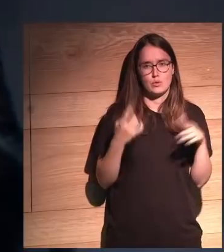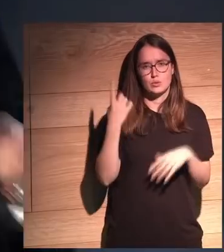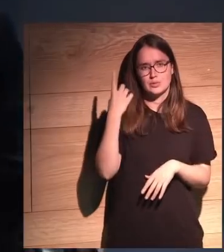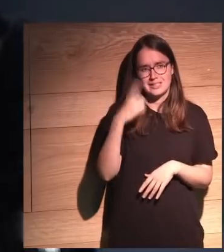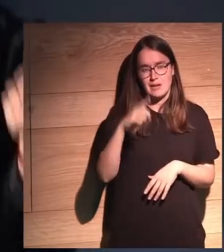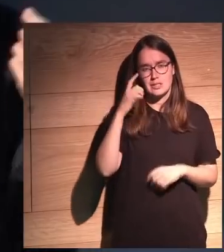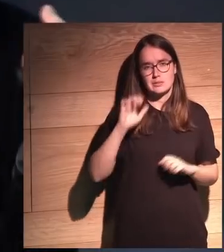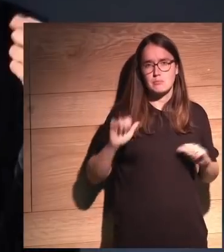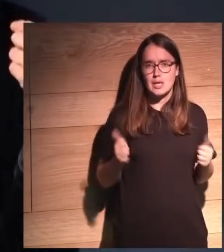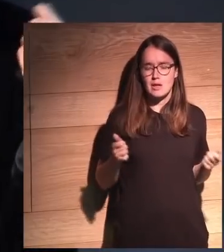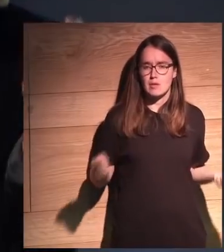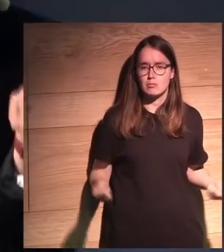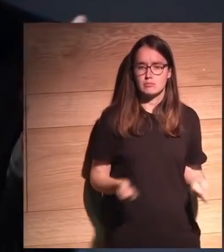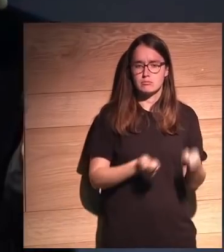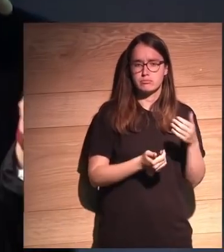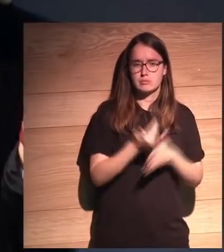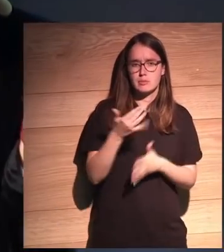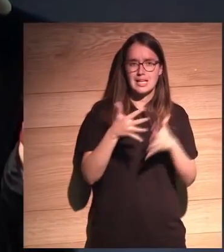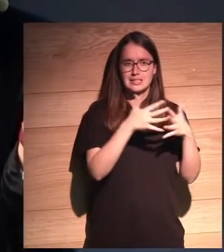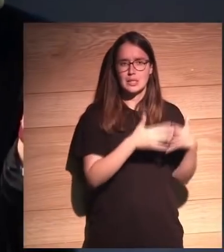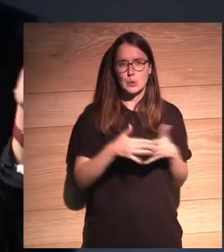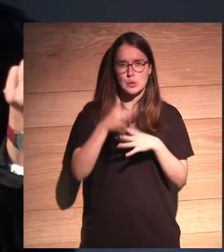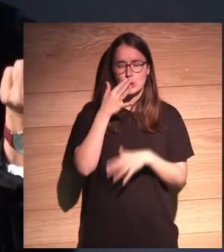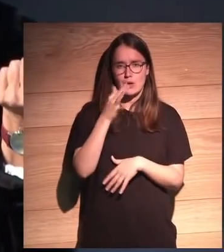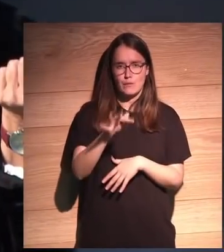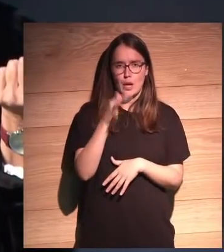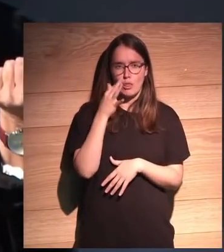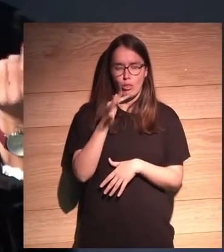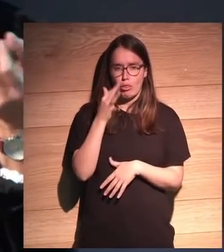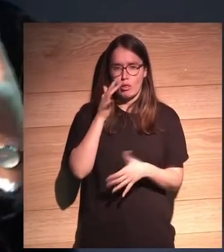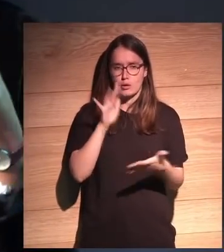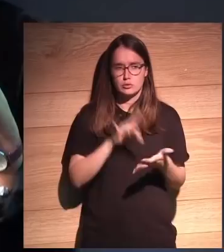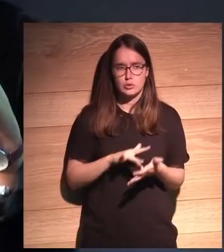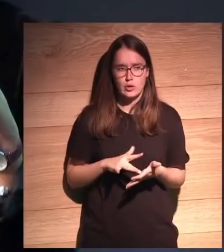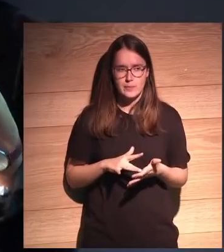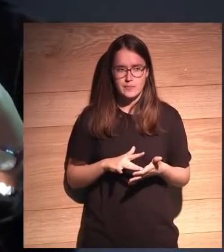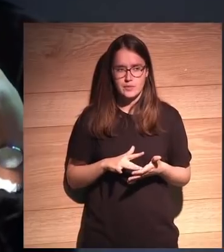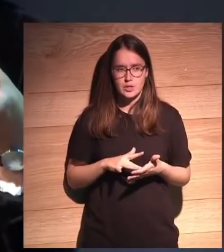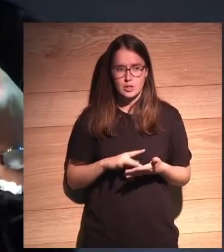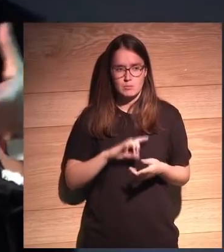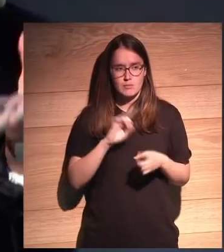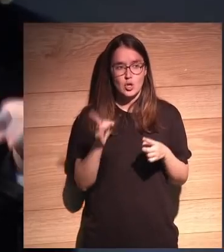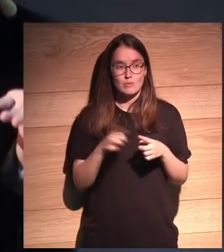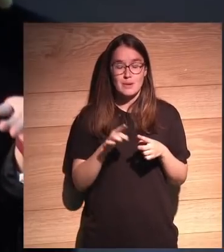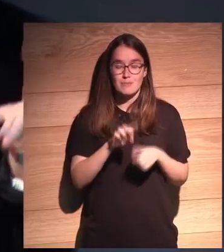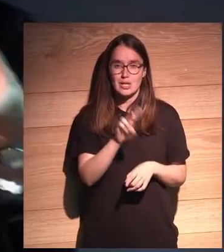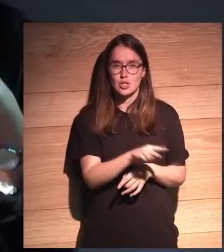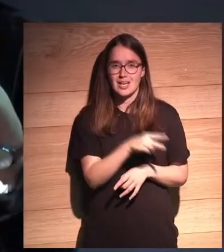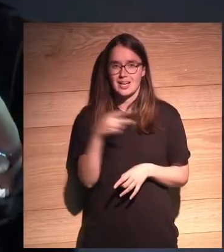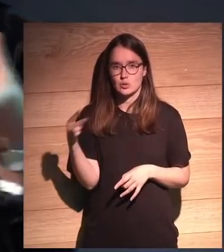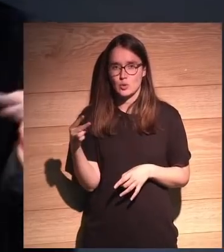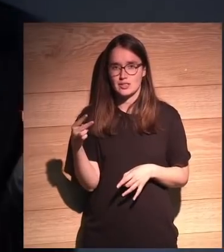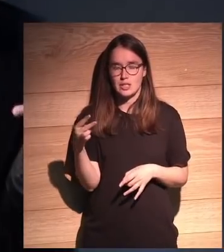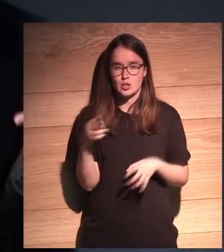Josefina, empezaban a publicarse en Estados Unidos y en Francia los primeros resultados de